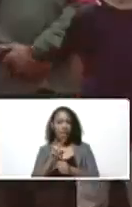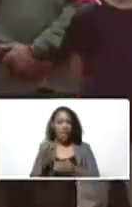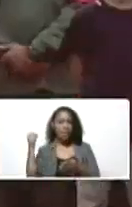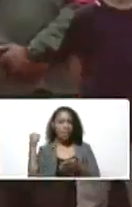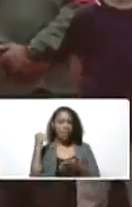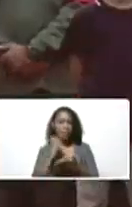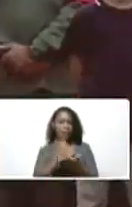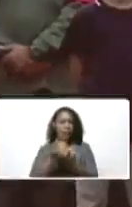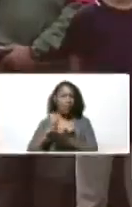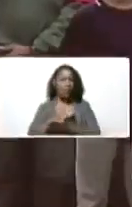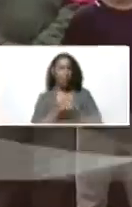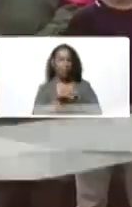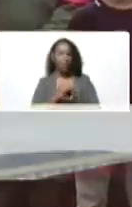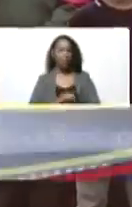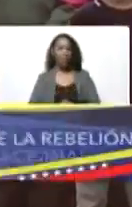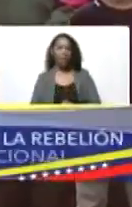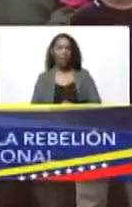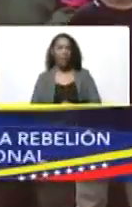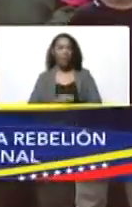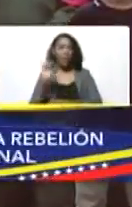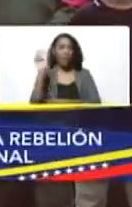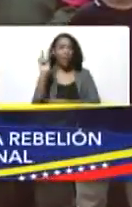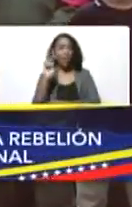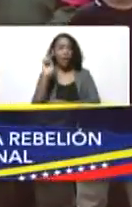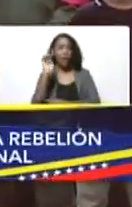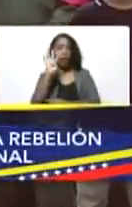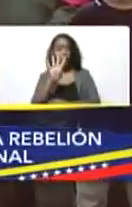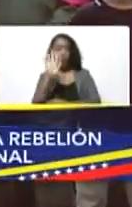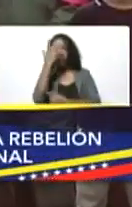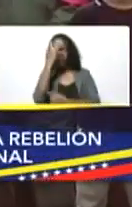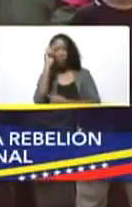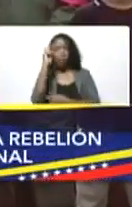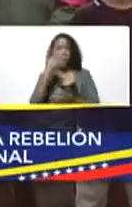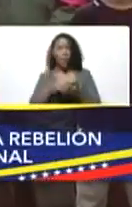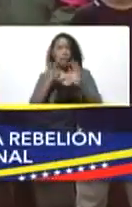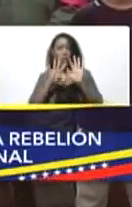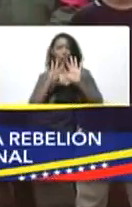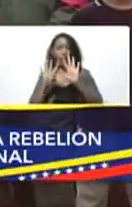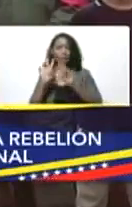masacre, de la Venezuela del 4 de febrero del 92,